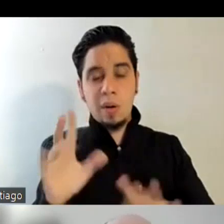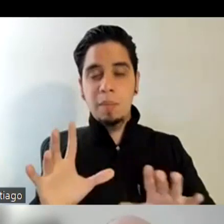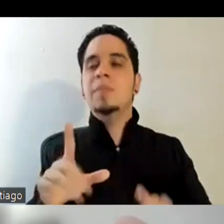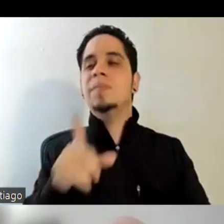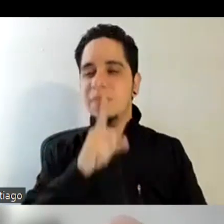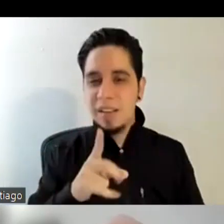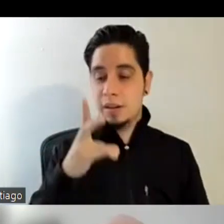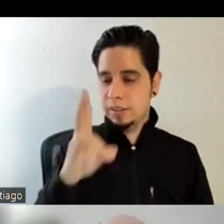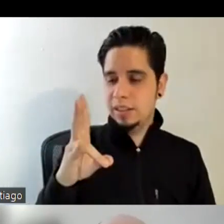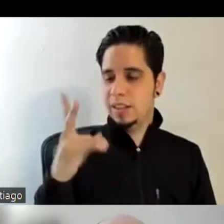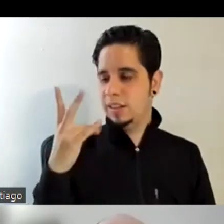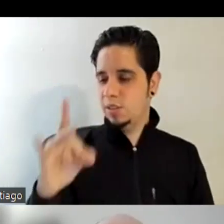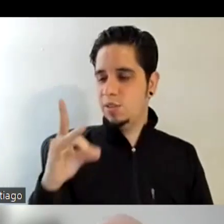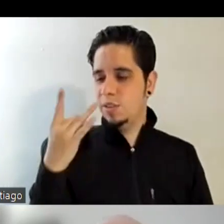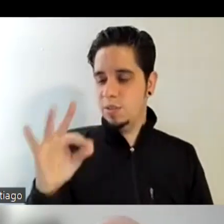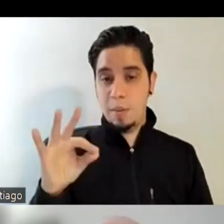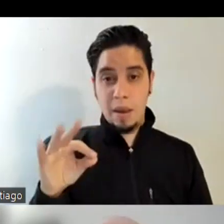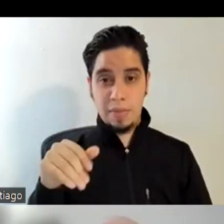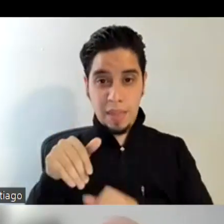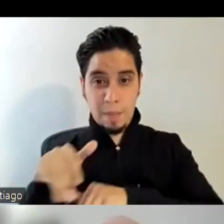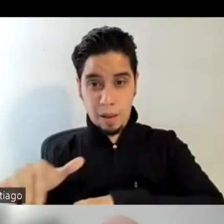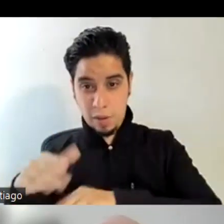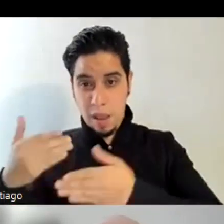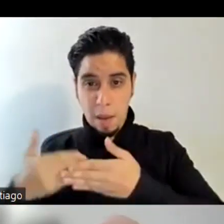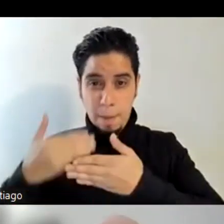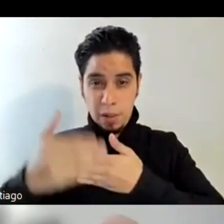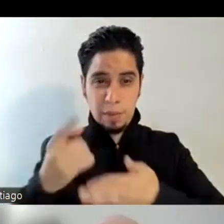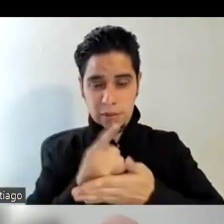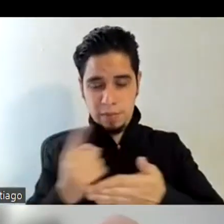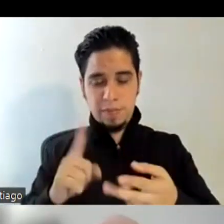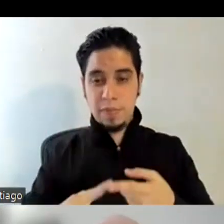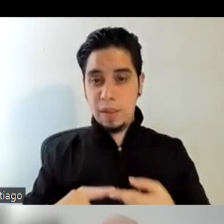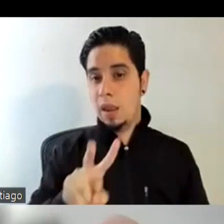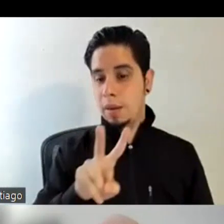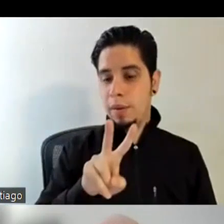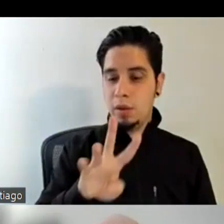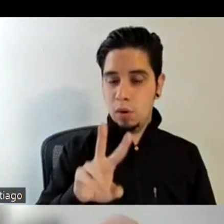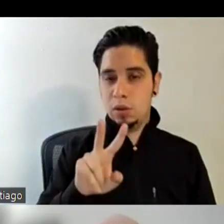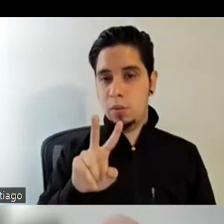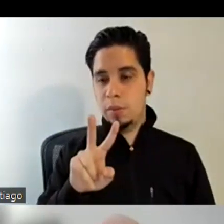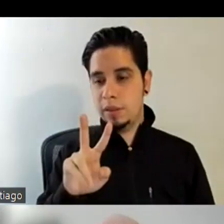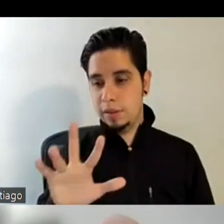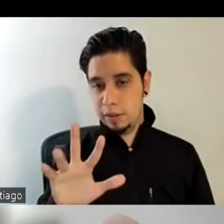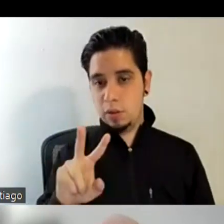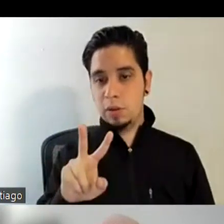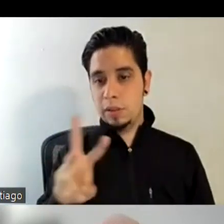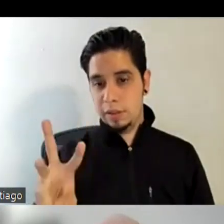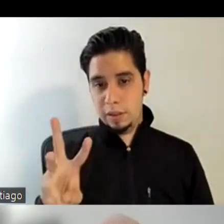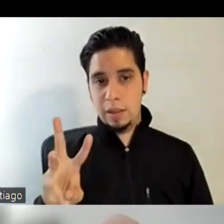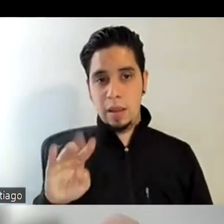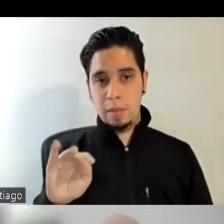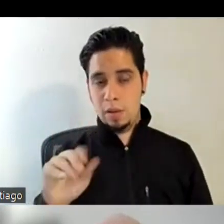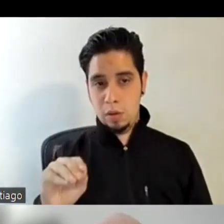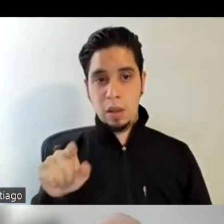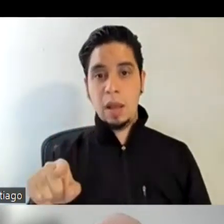17, 18, 19 de marzo y después la próxima semana 24, 25 y 26 de marzo, y esto es todo en el Arsenal de